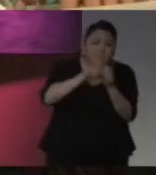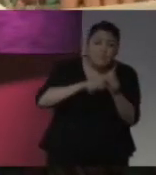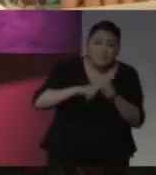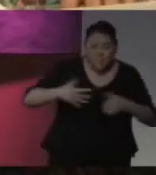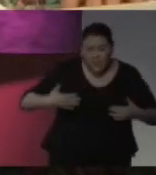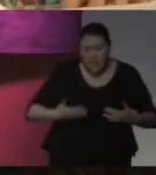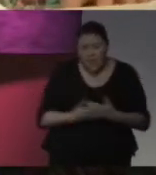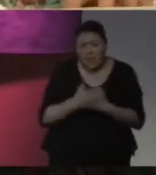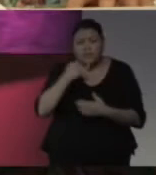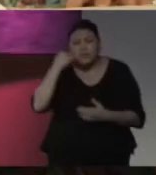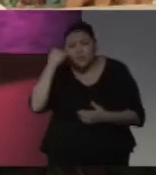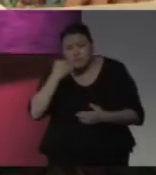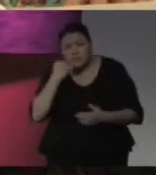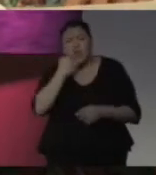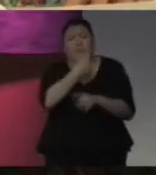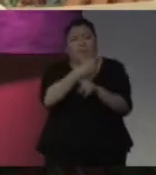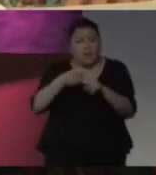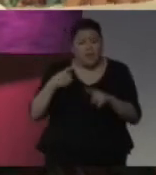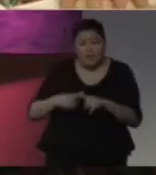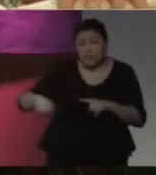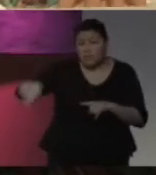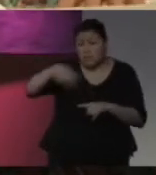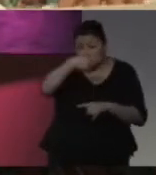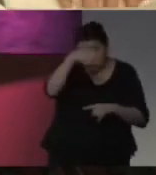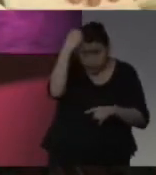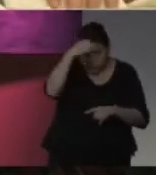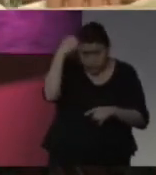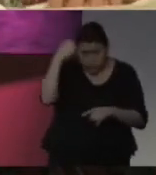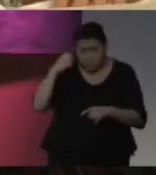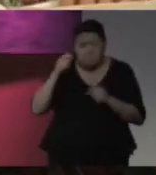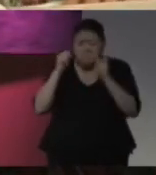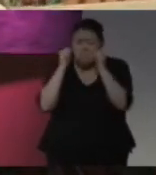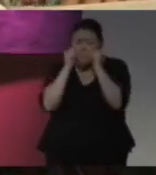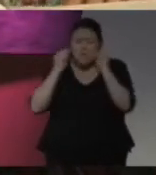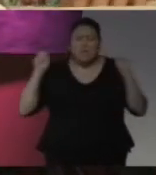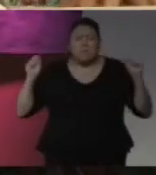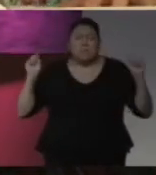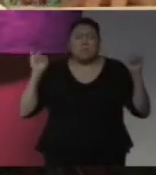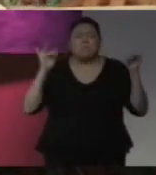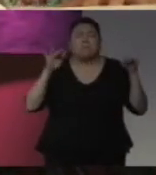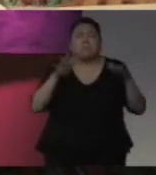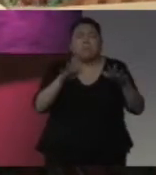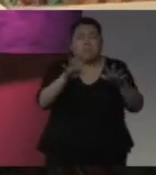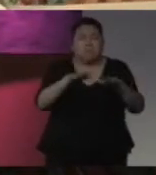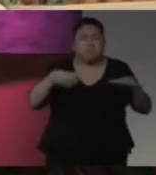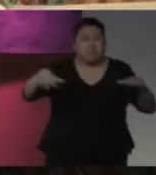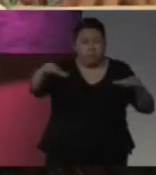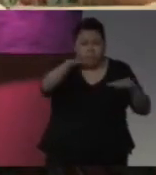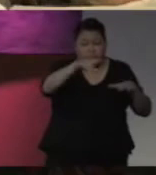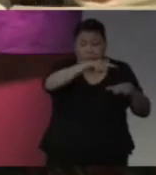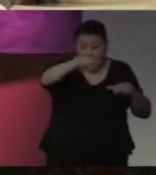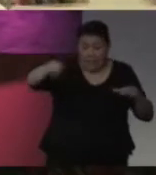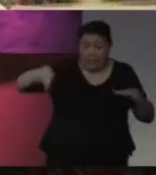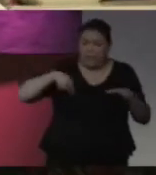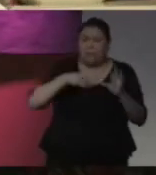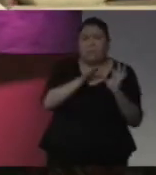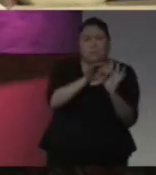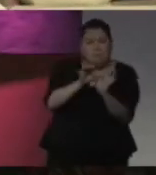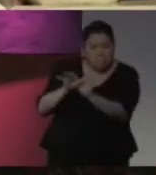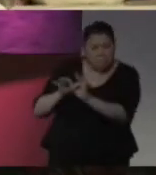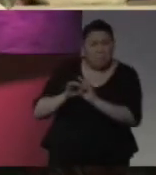orígenes culturales, de luchas muy otras, ideologías múltiples y de todas las luchas